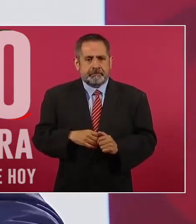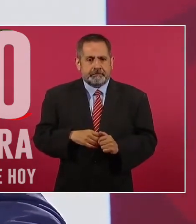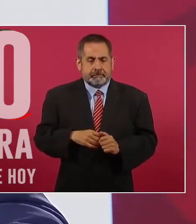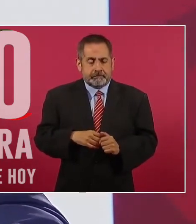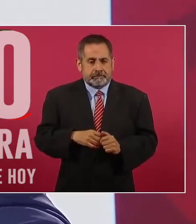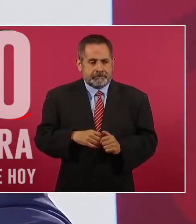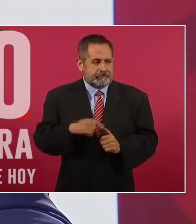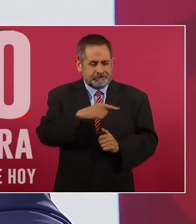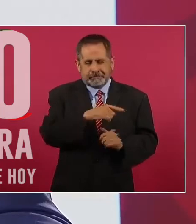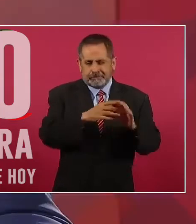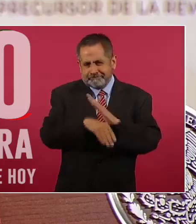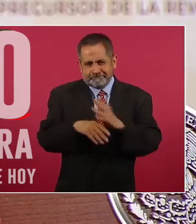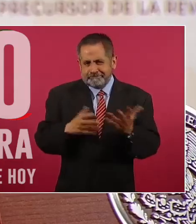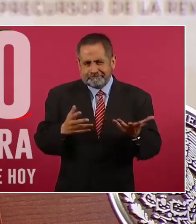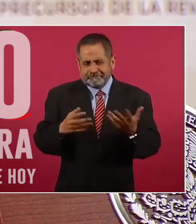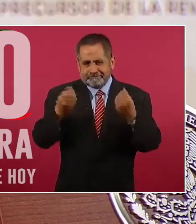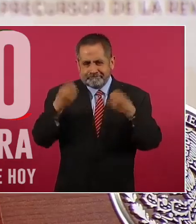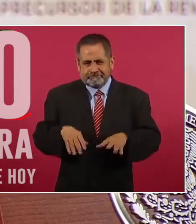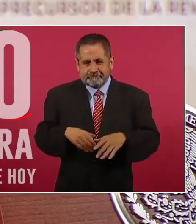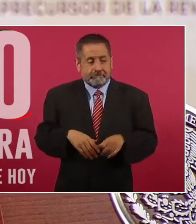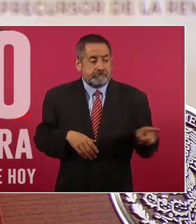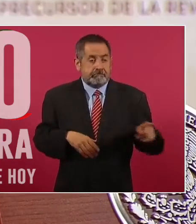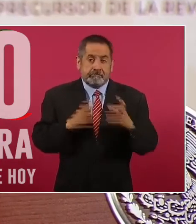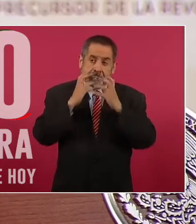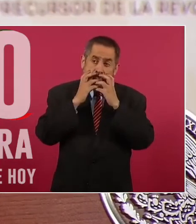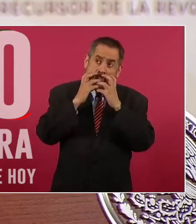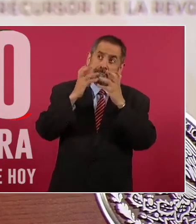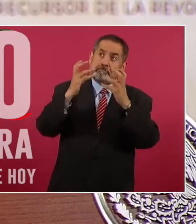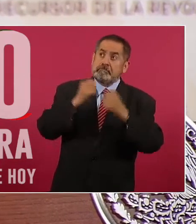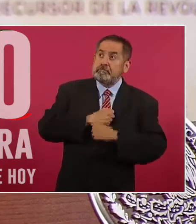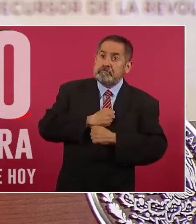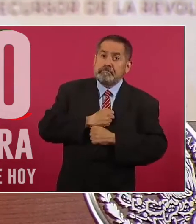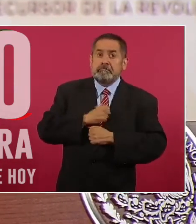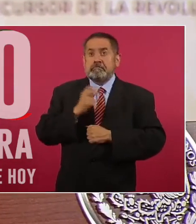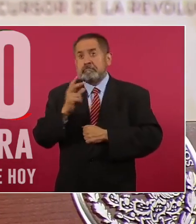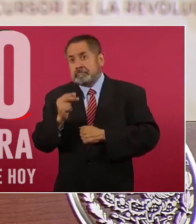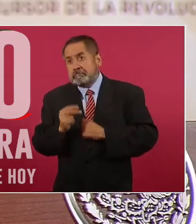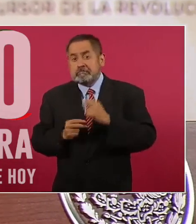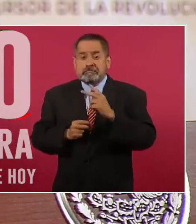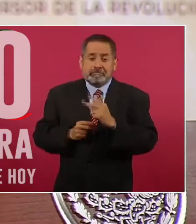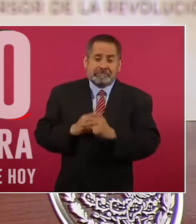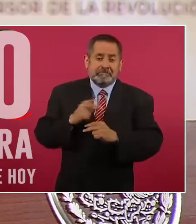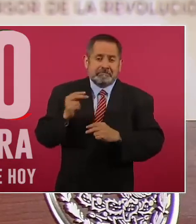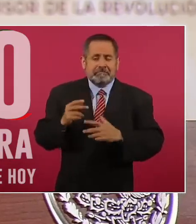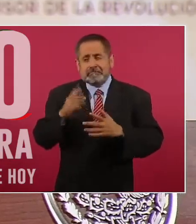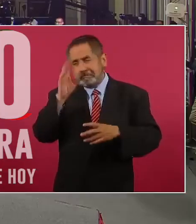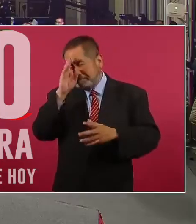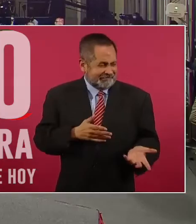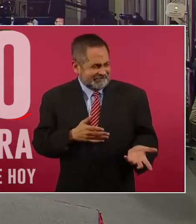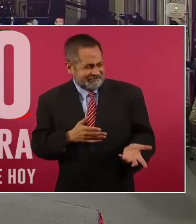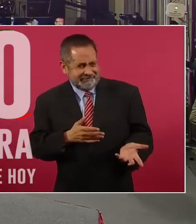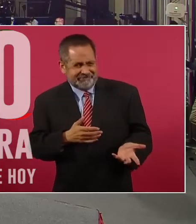toda esta decadencia, pegan el grito al cielo diciendo qué barbaridad,